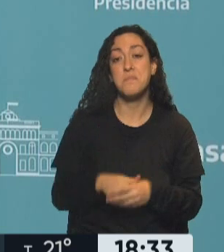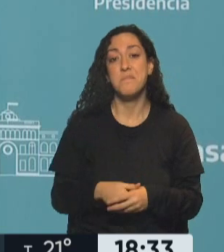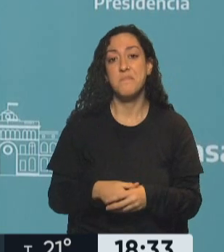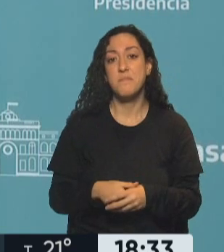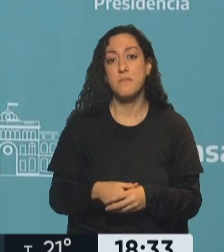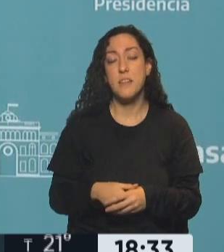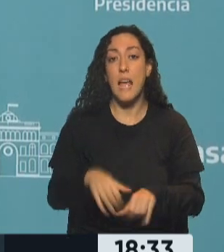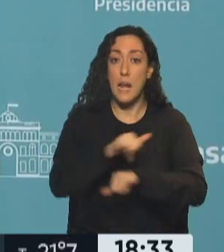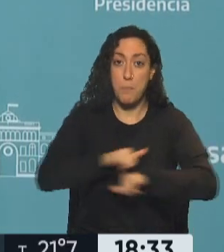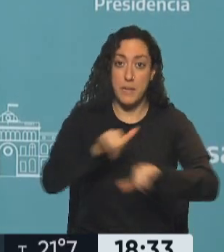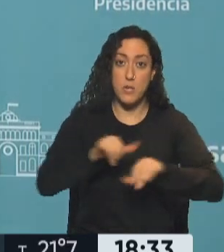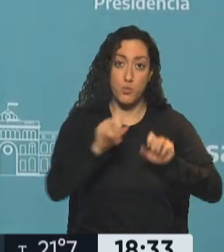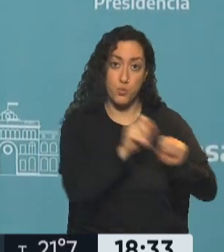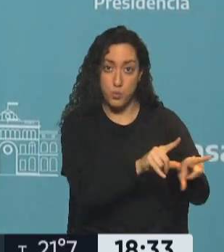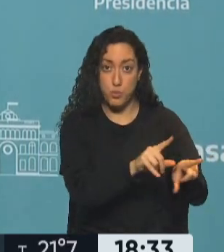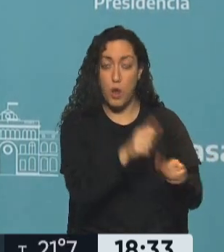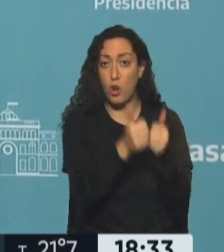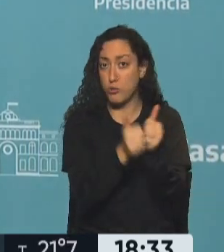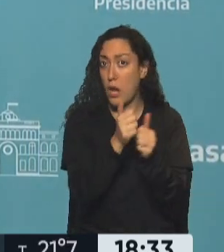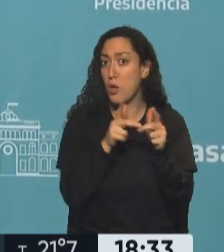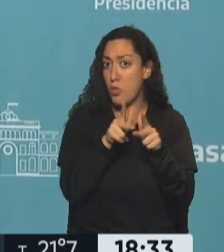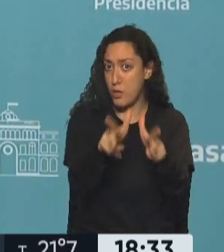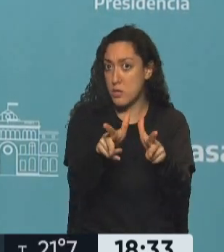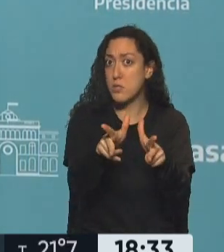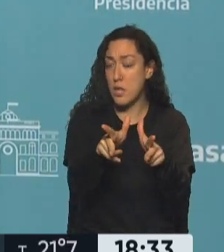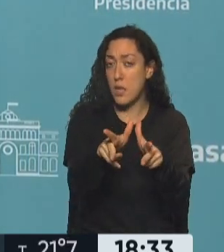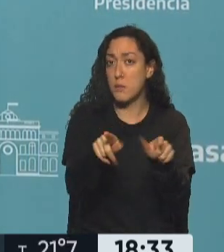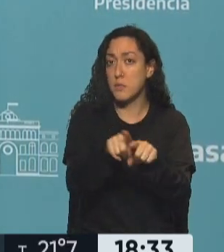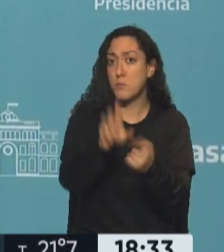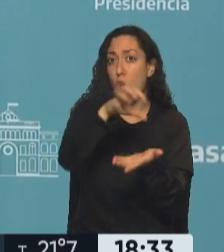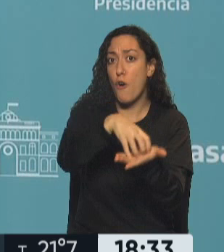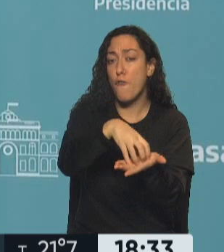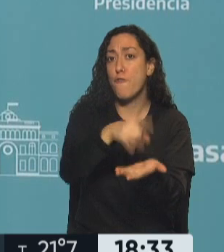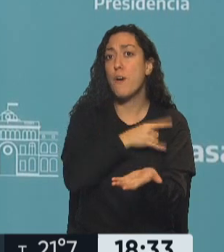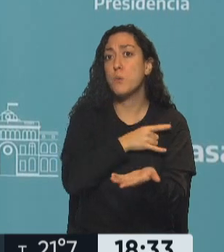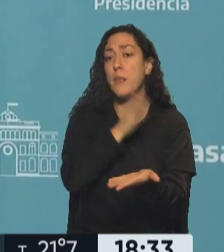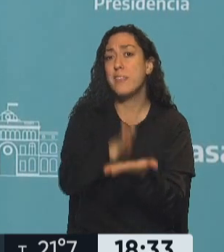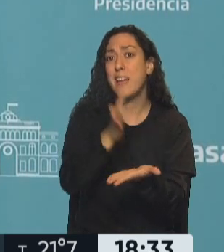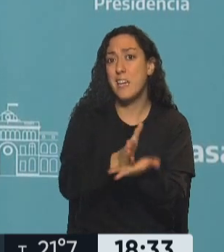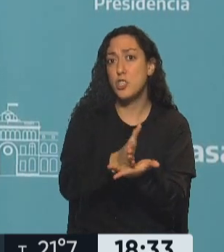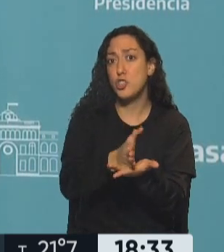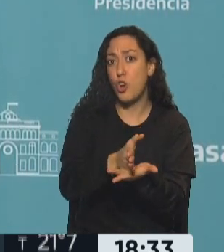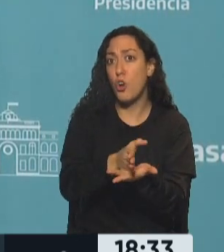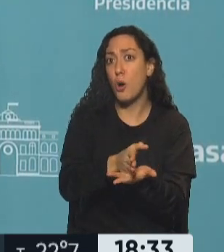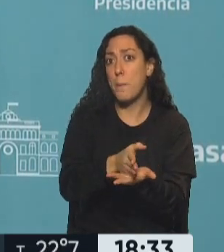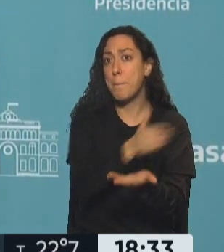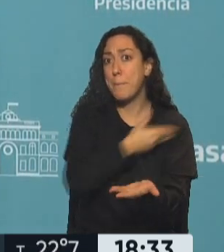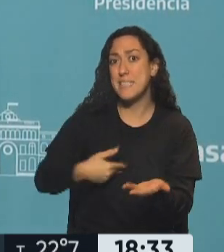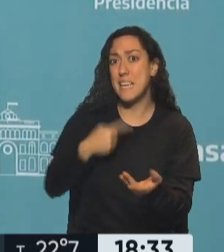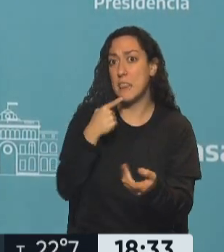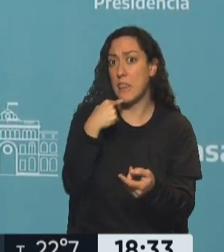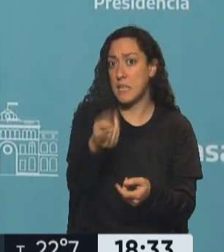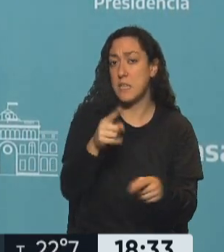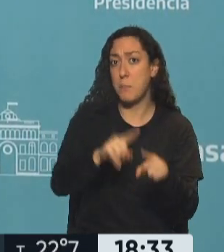en su campaña en Rosario, en la Facultad de Derecho, donde celebró un acuerdo con todos los